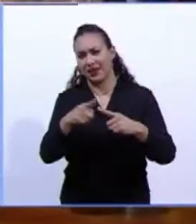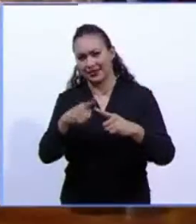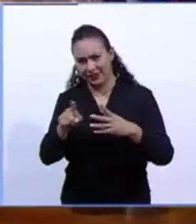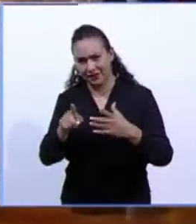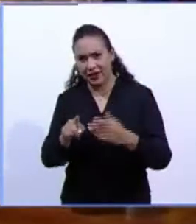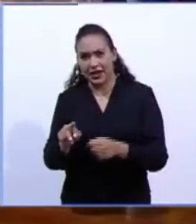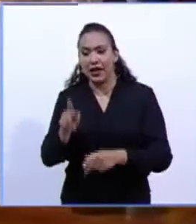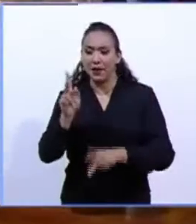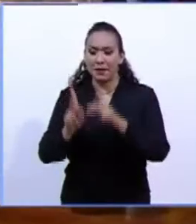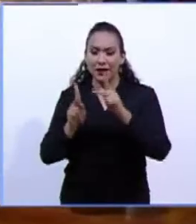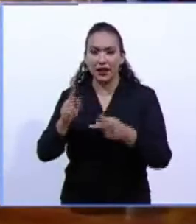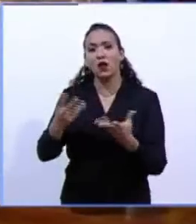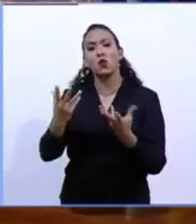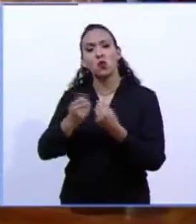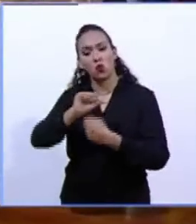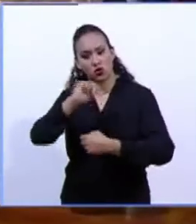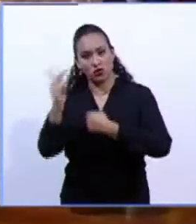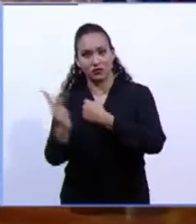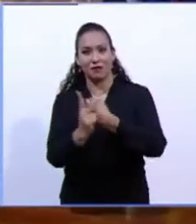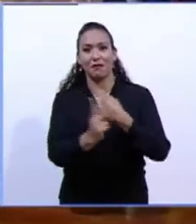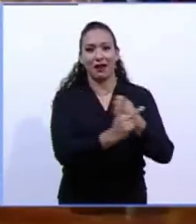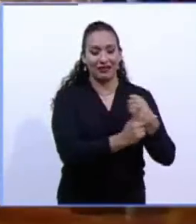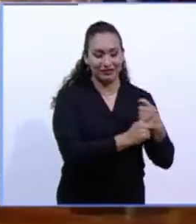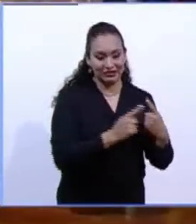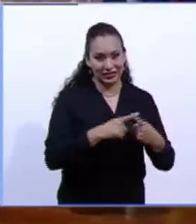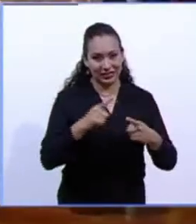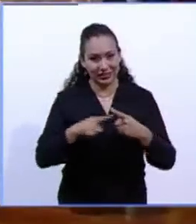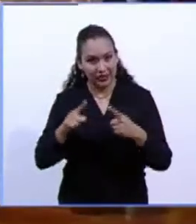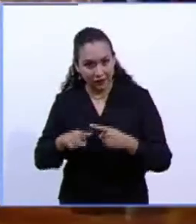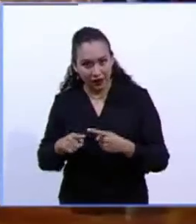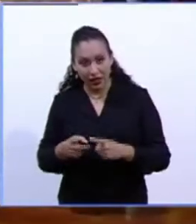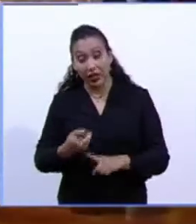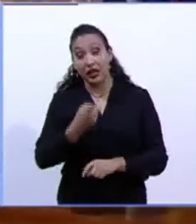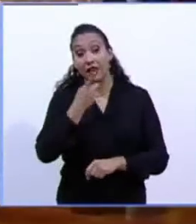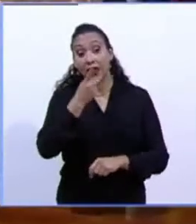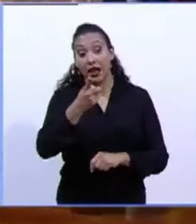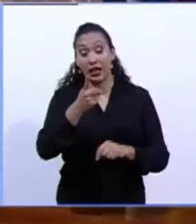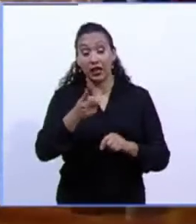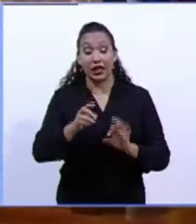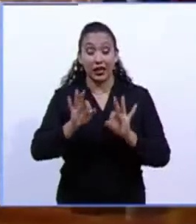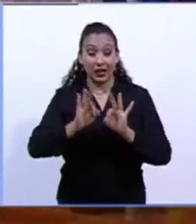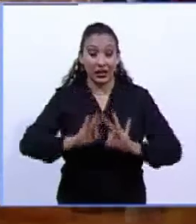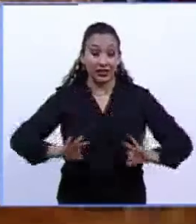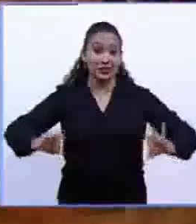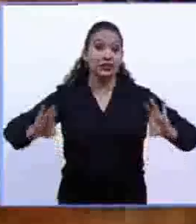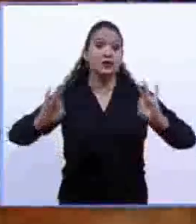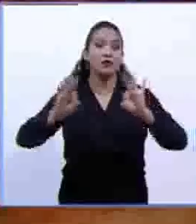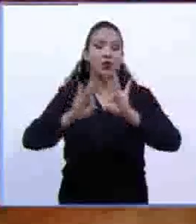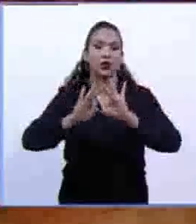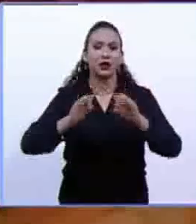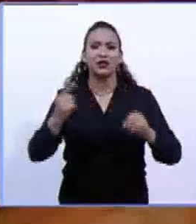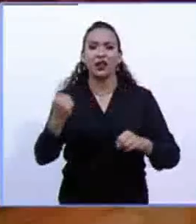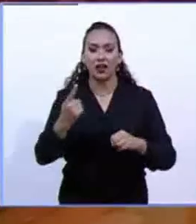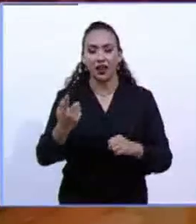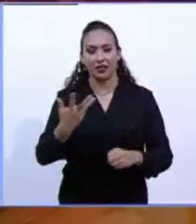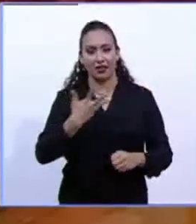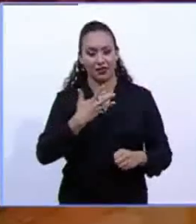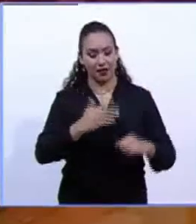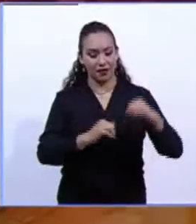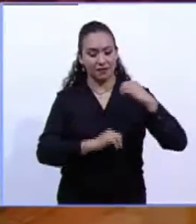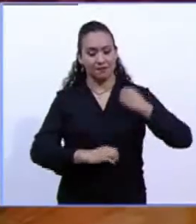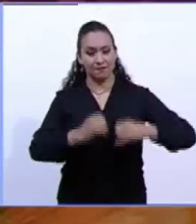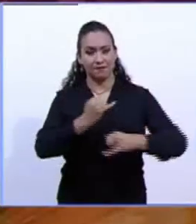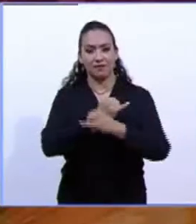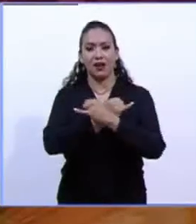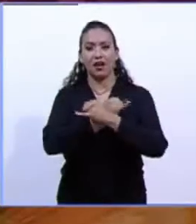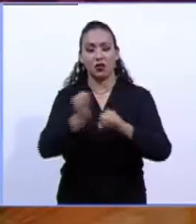los países que integran esta Cumbre Judicial Iberoamericana, se indicó que el reto es impulsar mecanismos que permitan contar con poderes